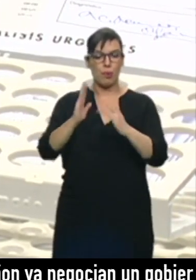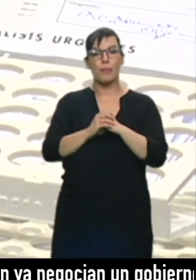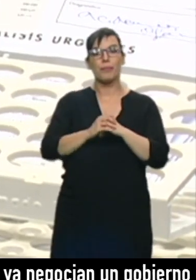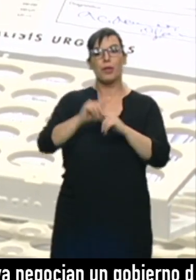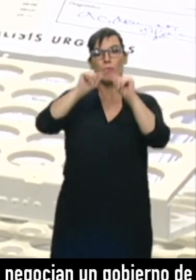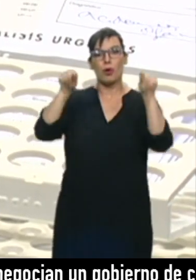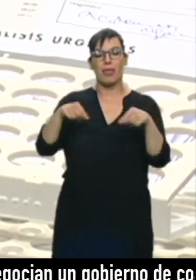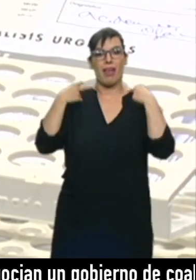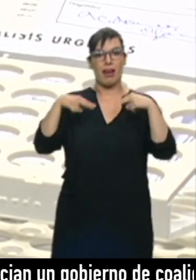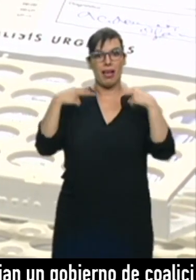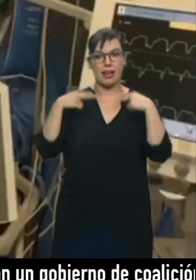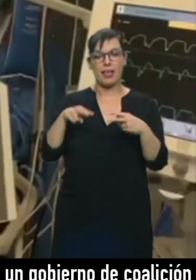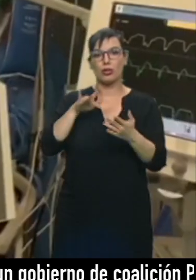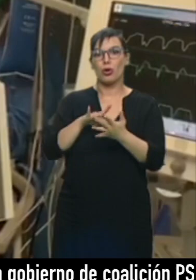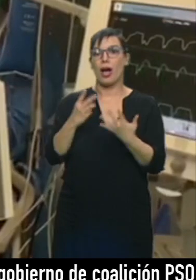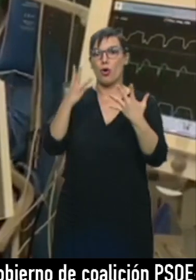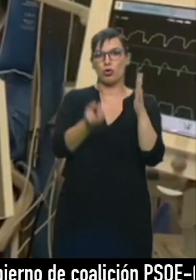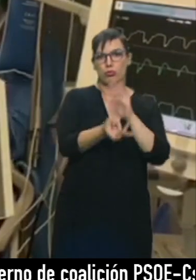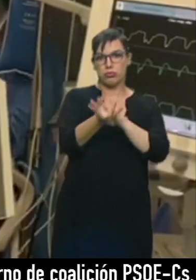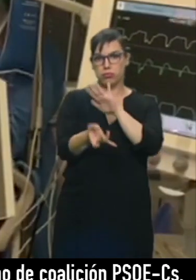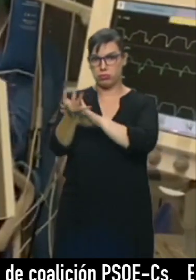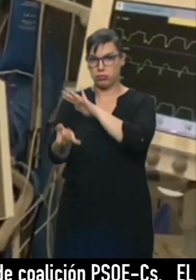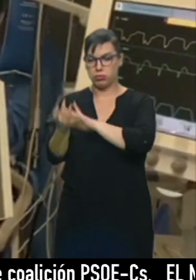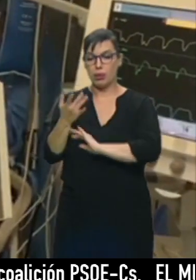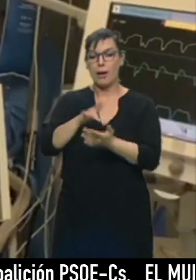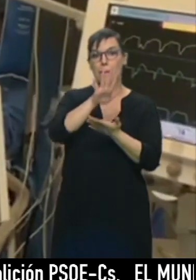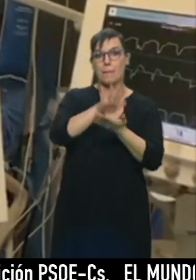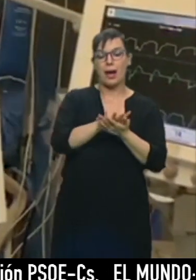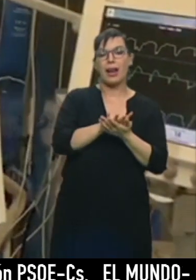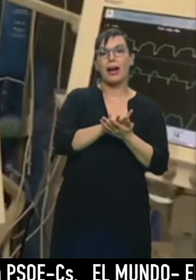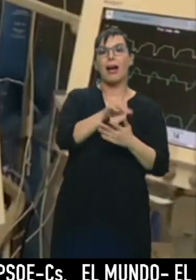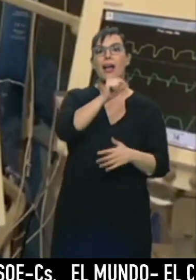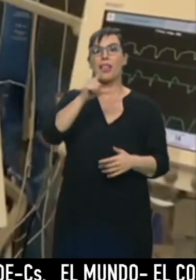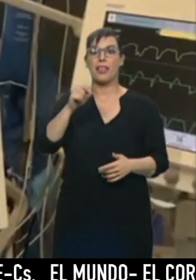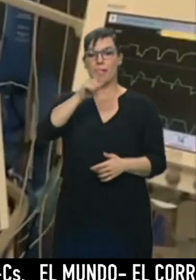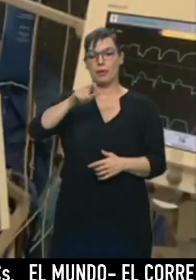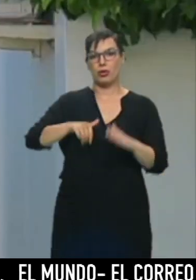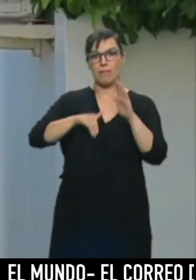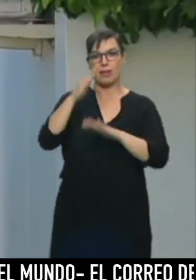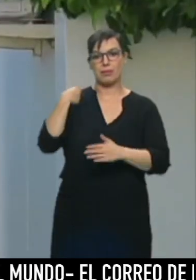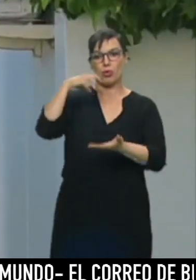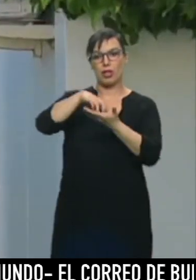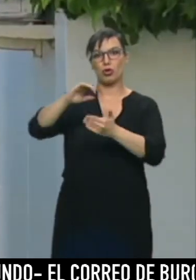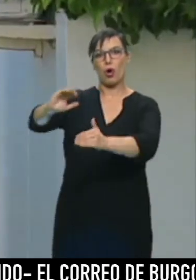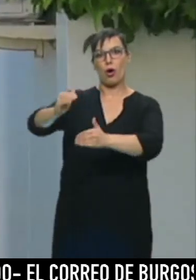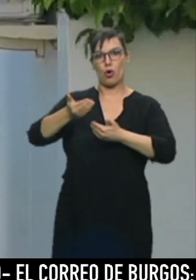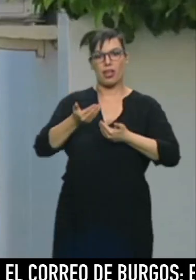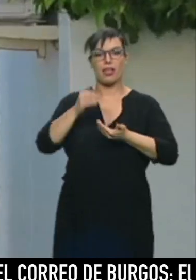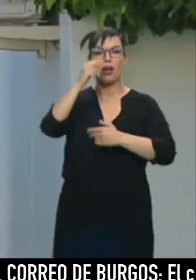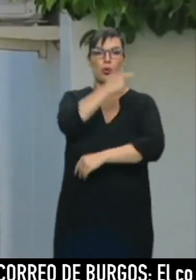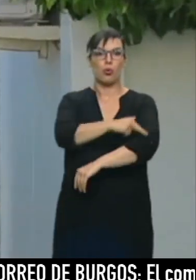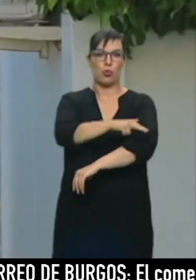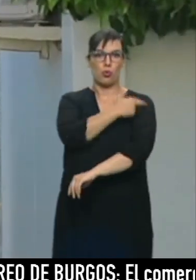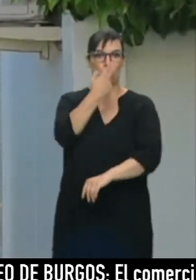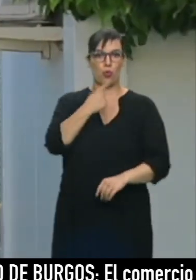detectado ocho brotes y en Málaga hay más de un centenar de contagiados en un centro de acogida de Cruz Roja. En Castilla y León el foco más